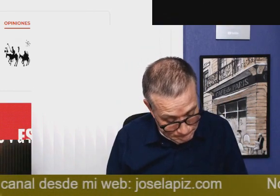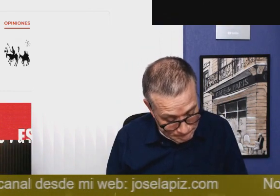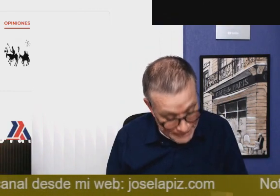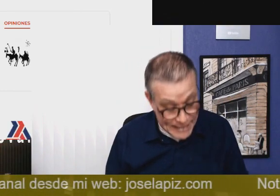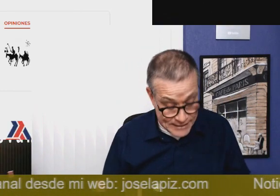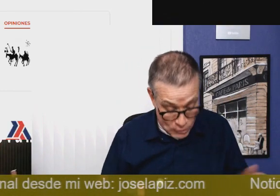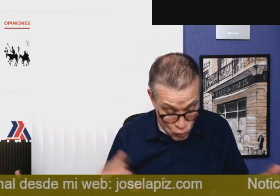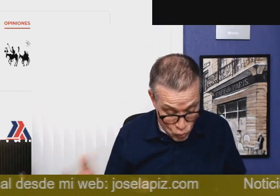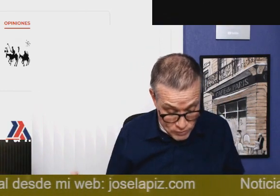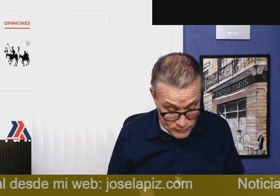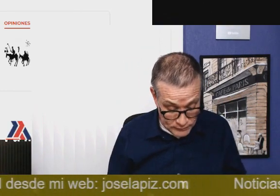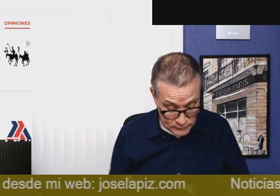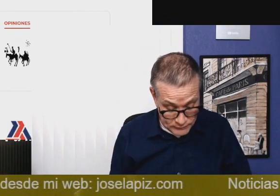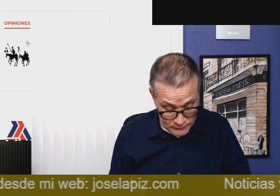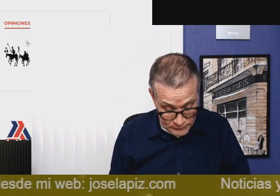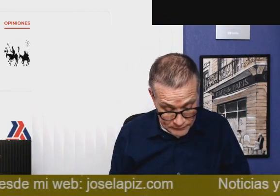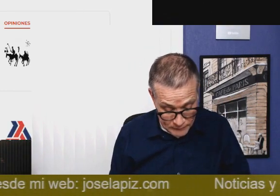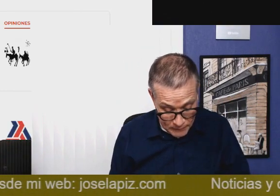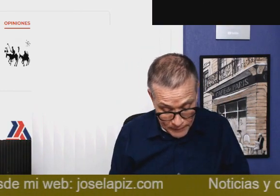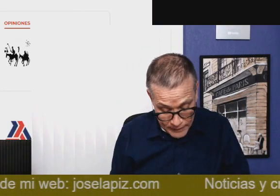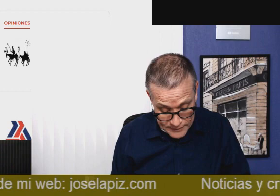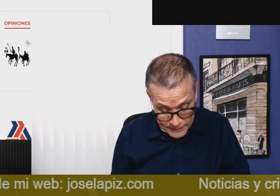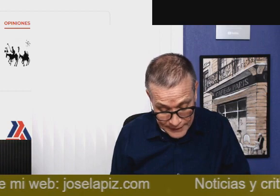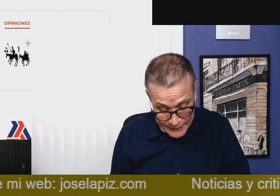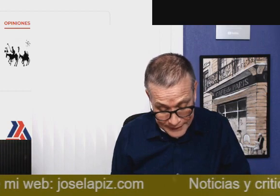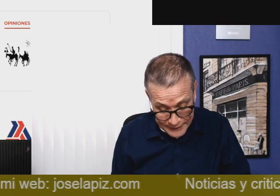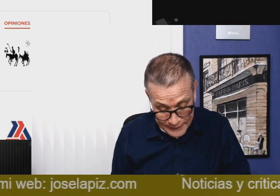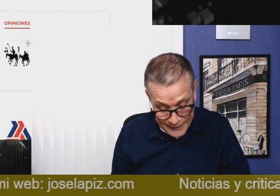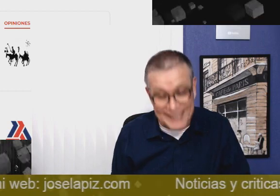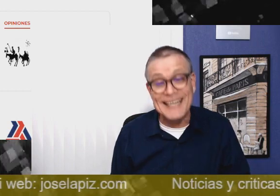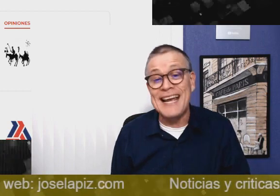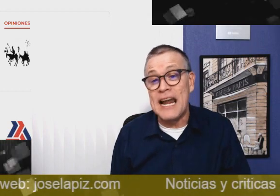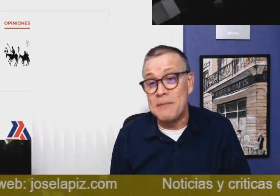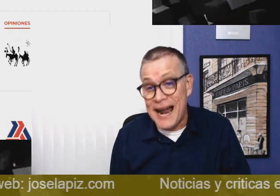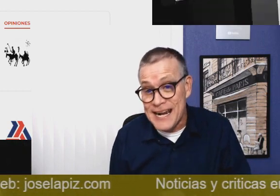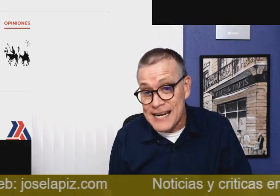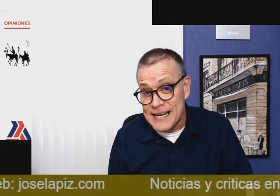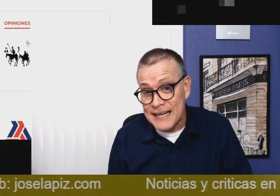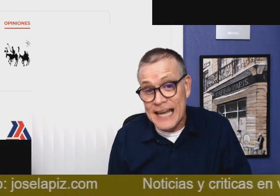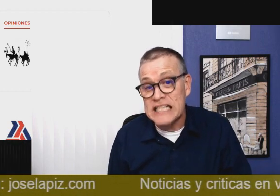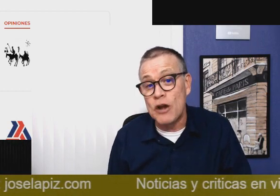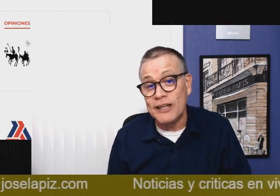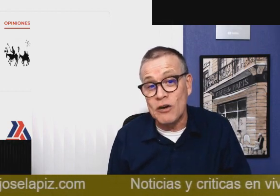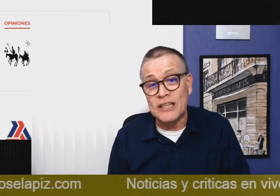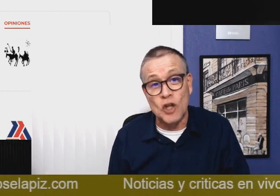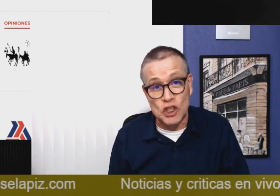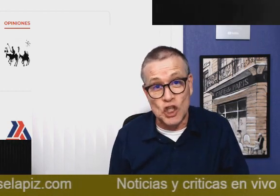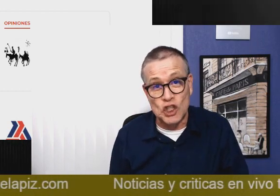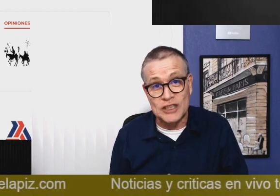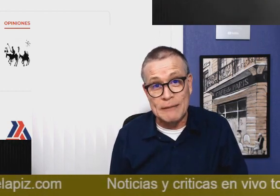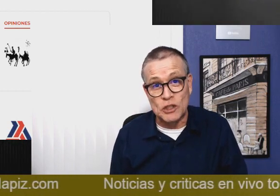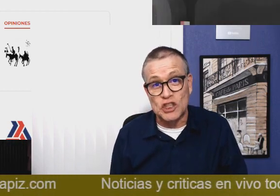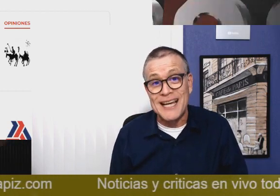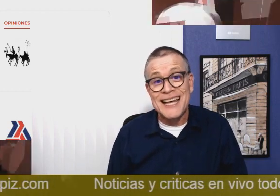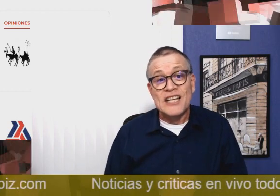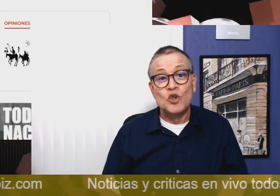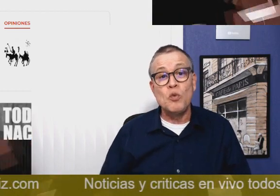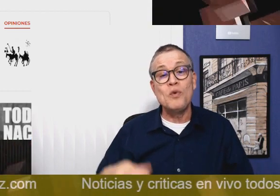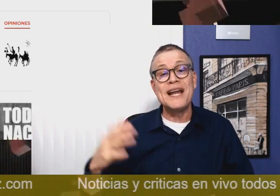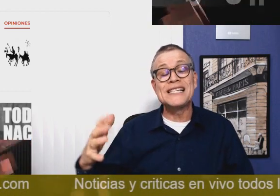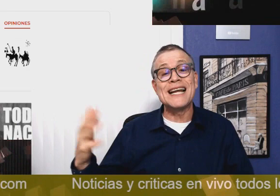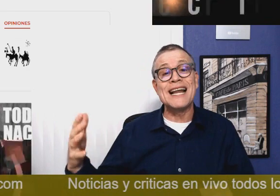según, este, Enrique Galván, el chayotero que todos conocemos,